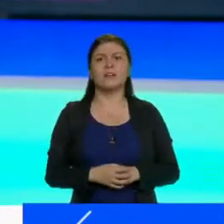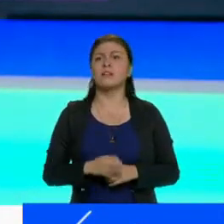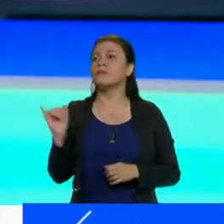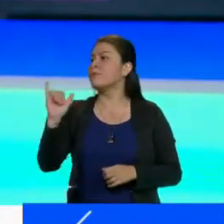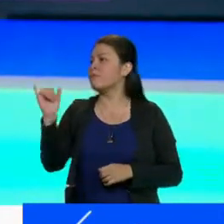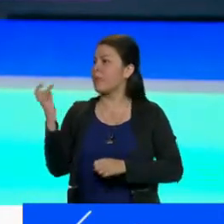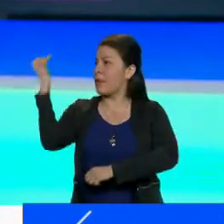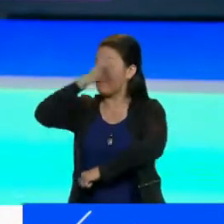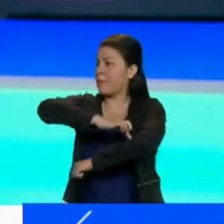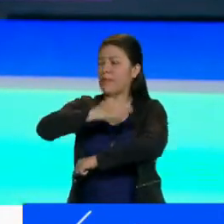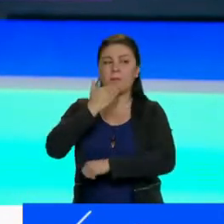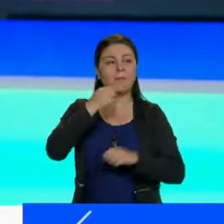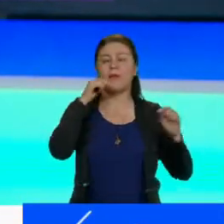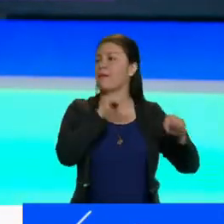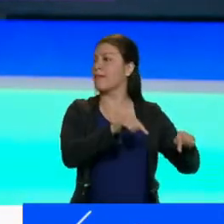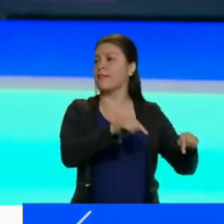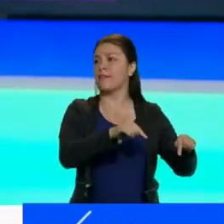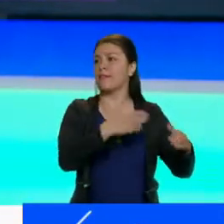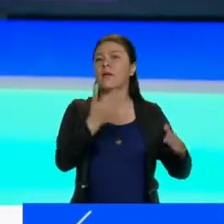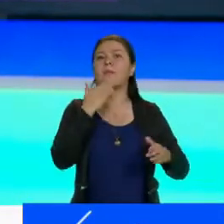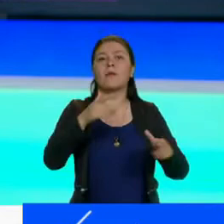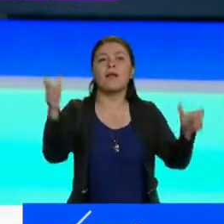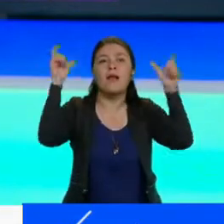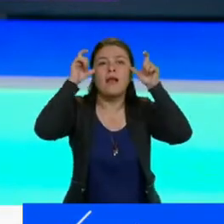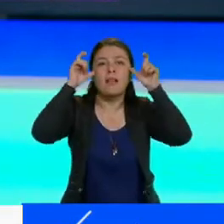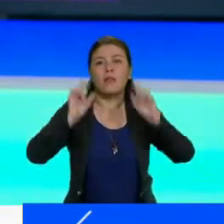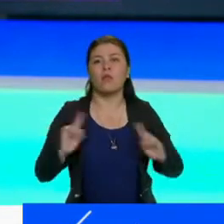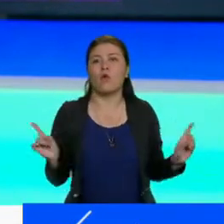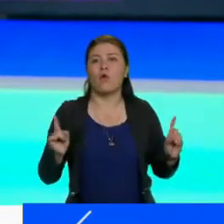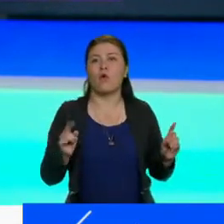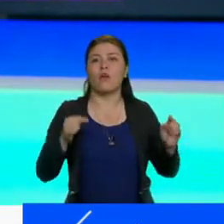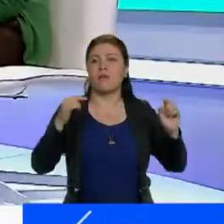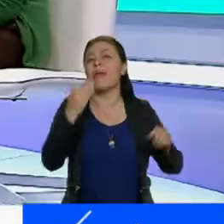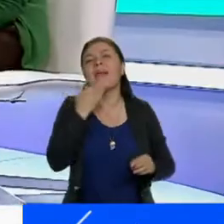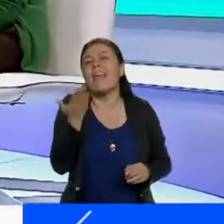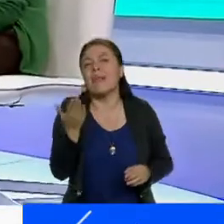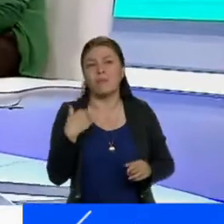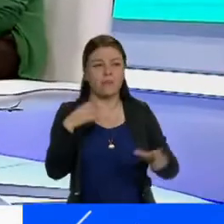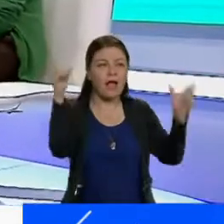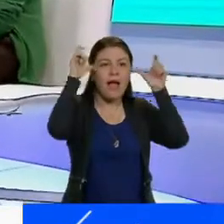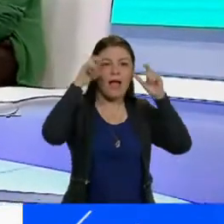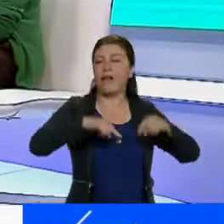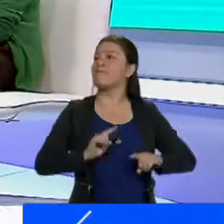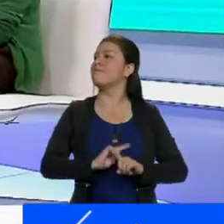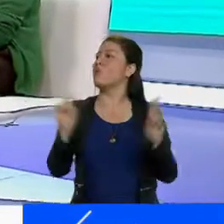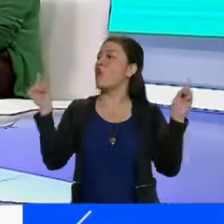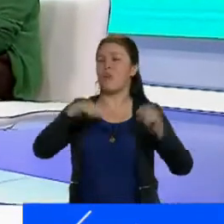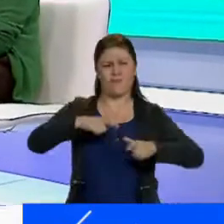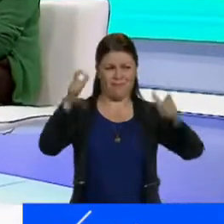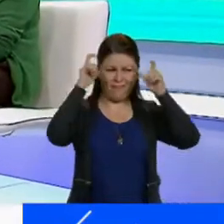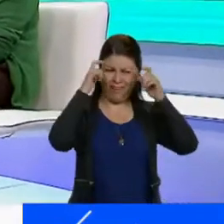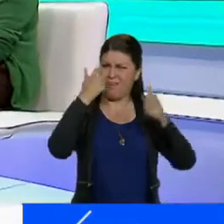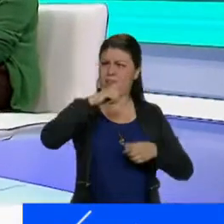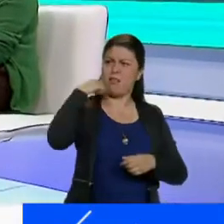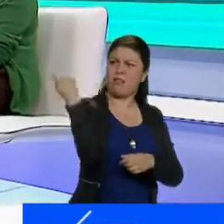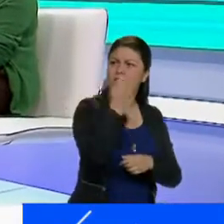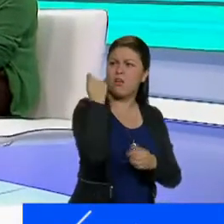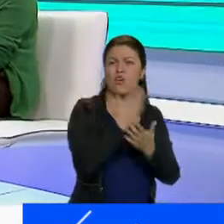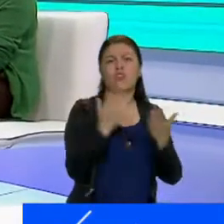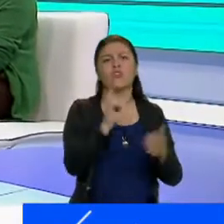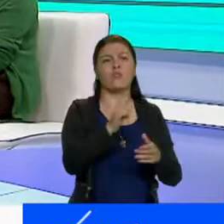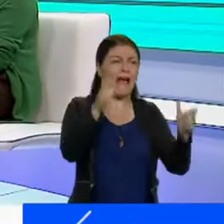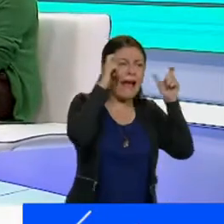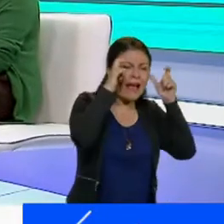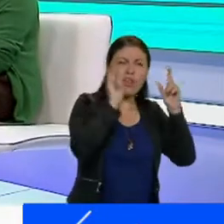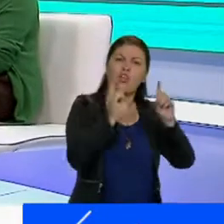decir aquí no puede haber ganado. O sea, nuestra actividad no puede ser el ganado. Nuestra actividad principal no es la ganadería, nuestra actividad principal pueden